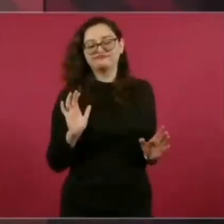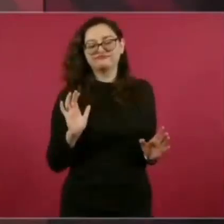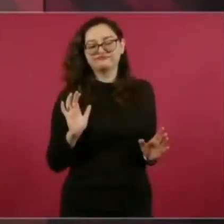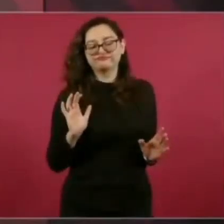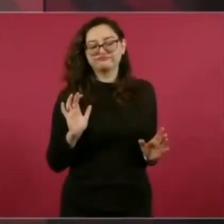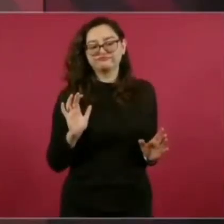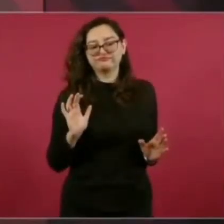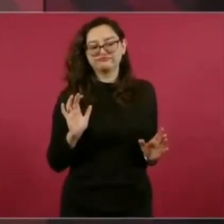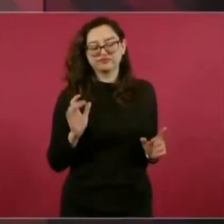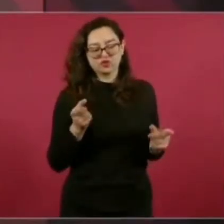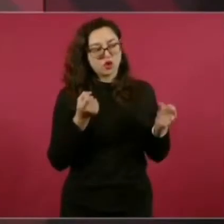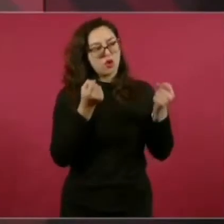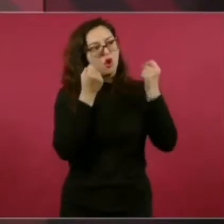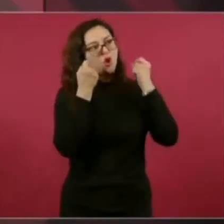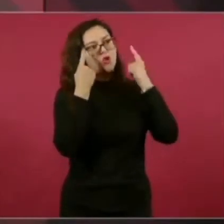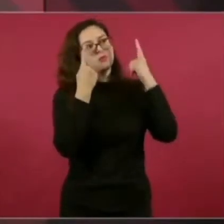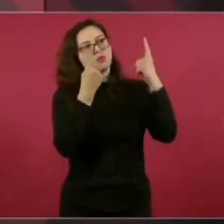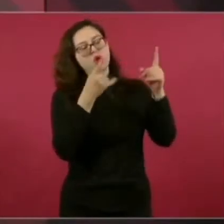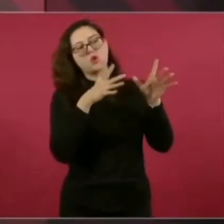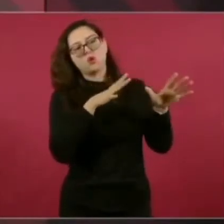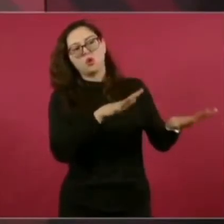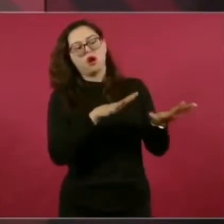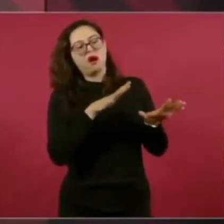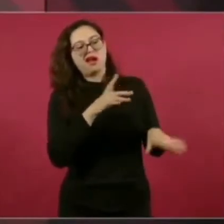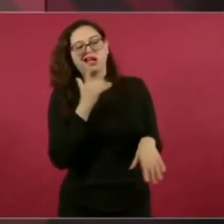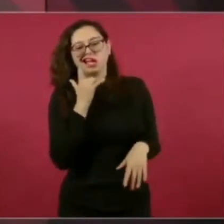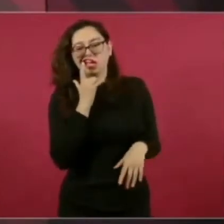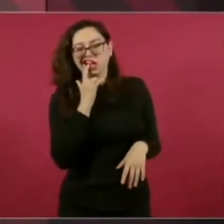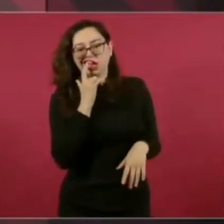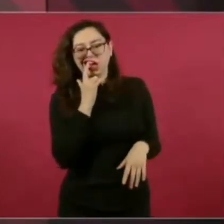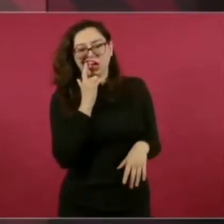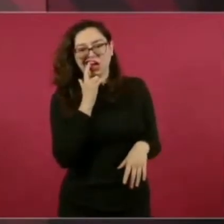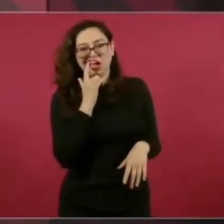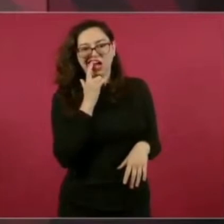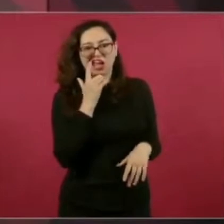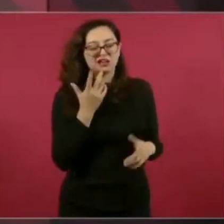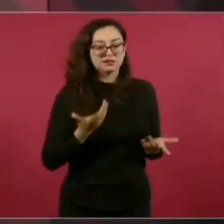No perdían ni siquiera su respetabilidad.